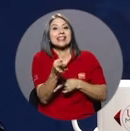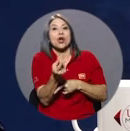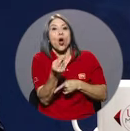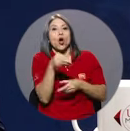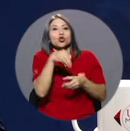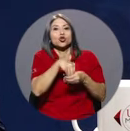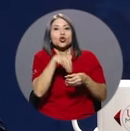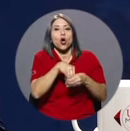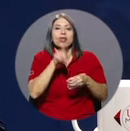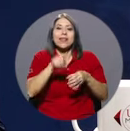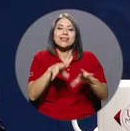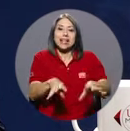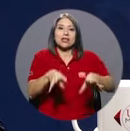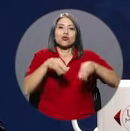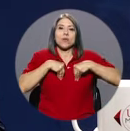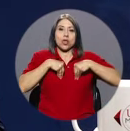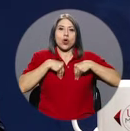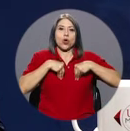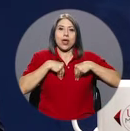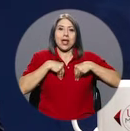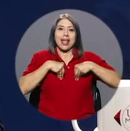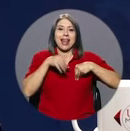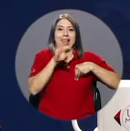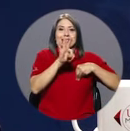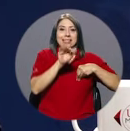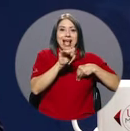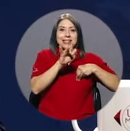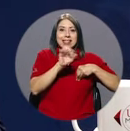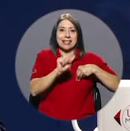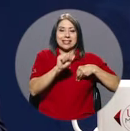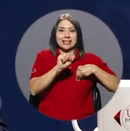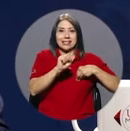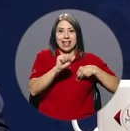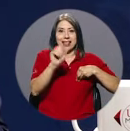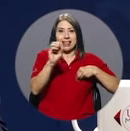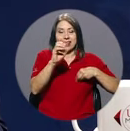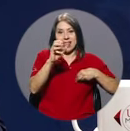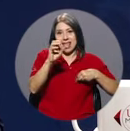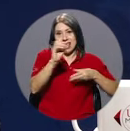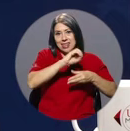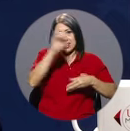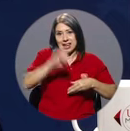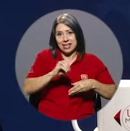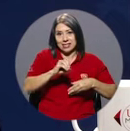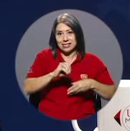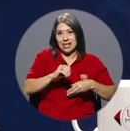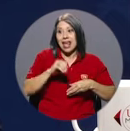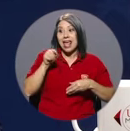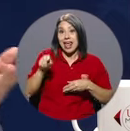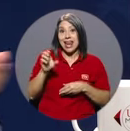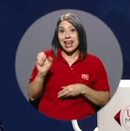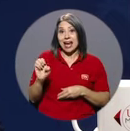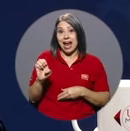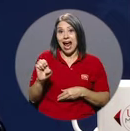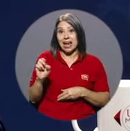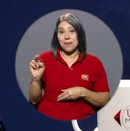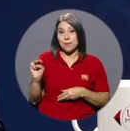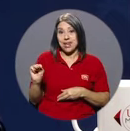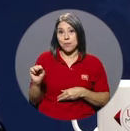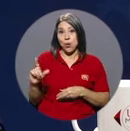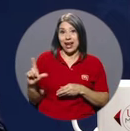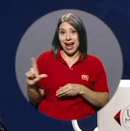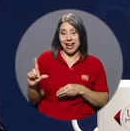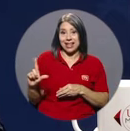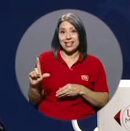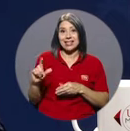tiene que ser asumido en la estructura de tasas de interés. El encaje mínimo legal se redujo y eso tiene un impacto. Nosotros hemos estimado